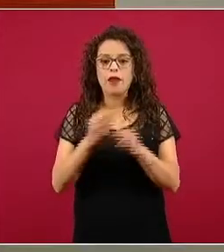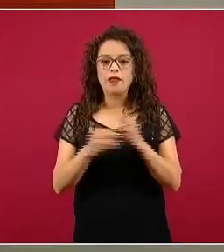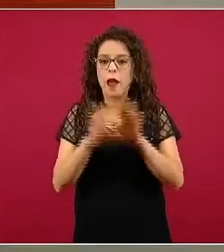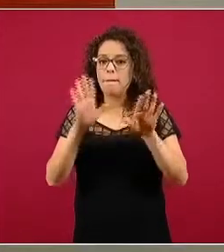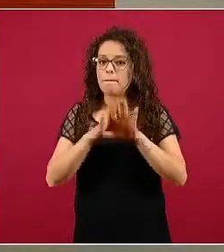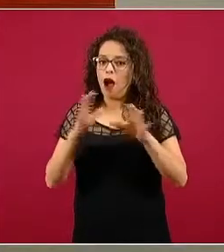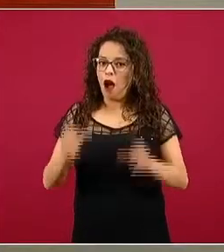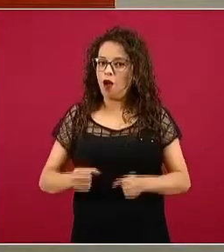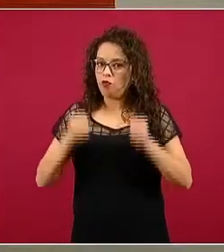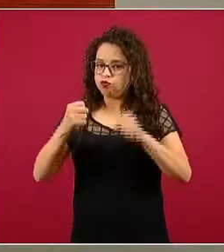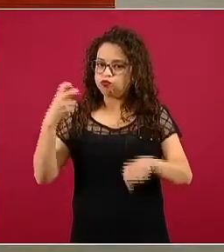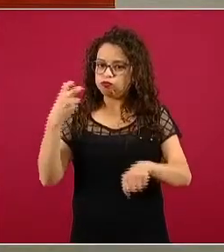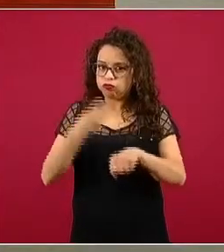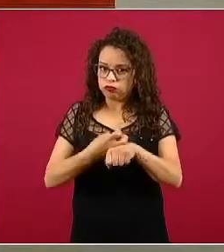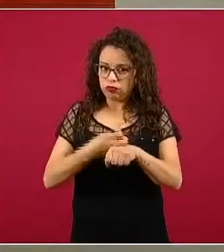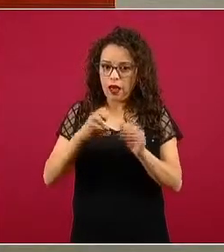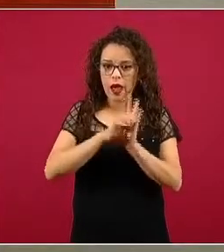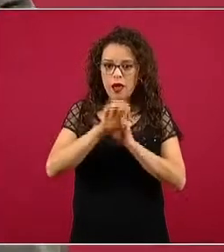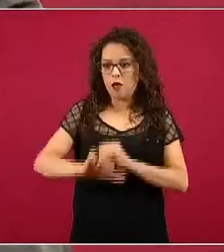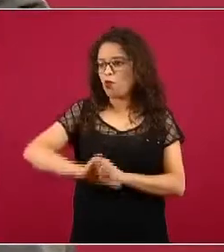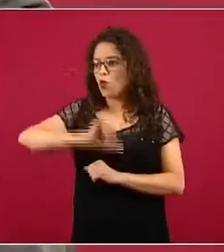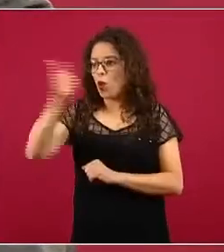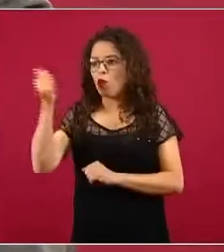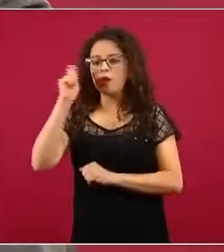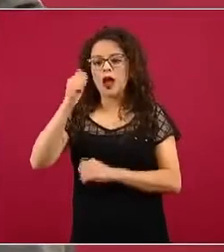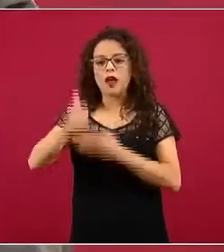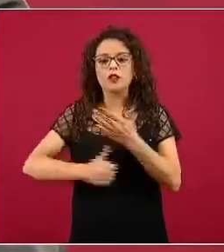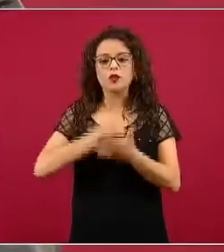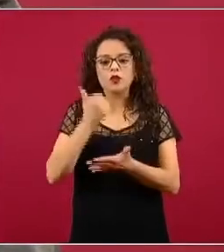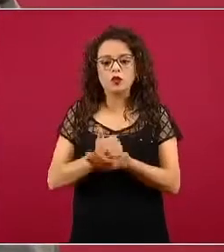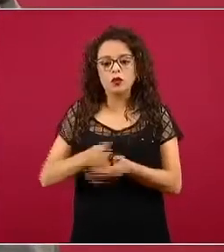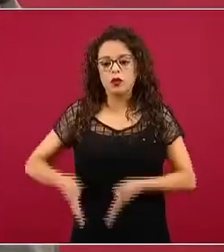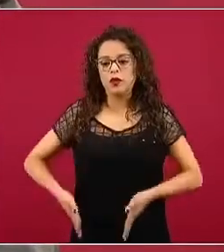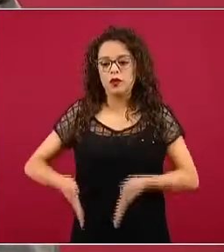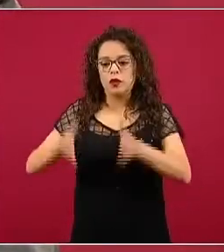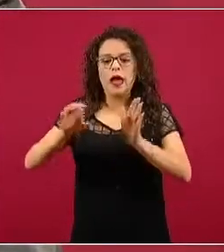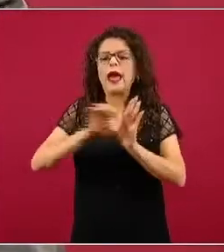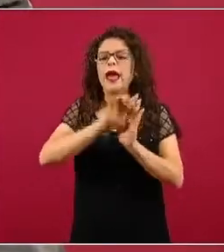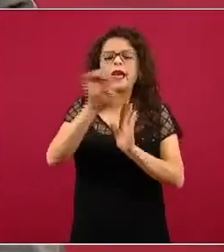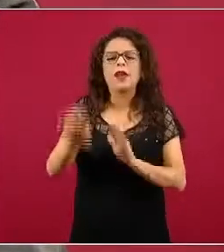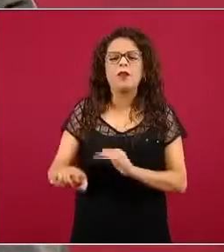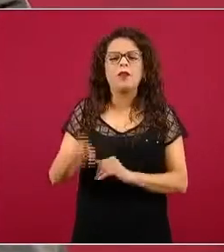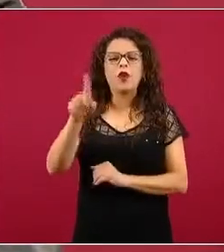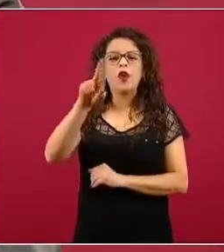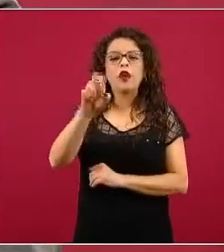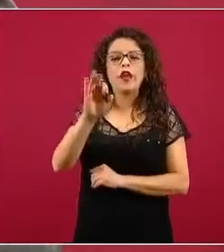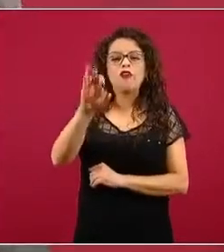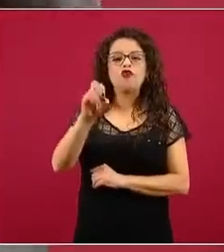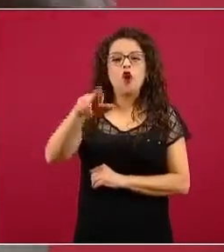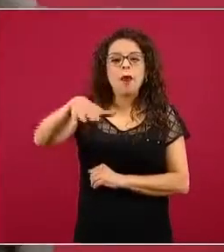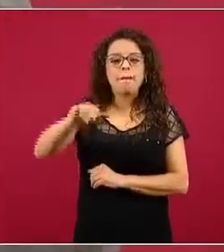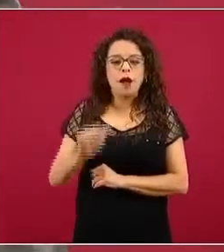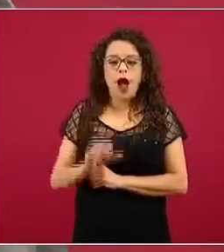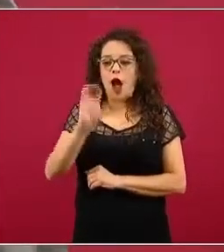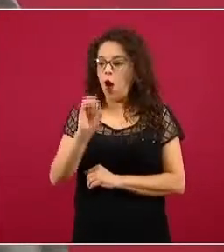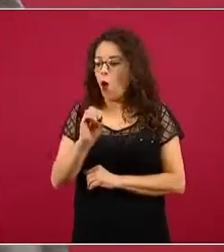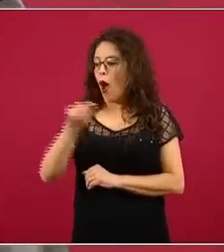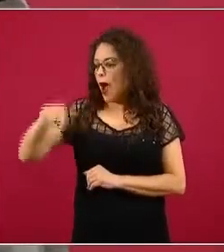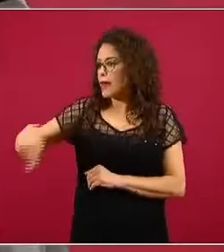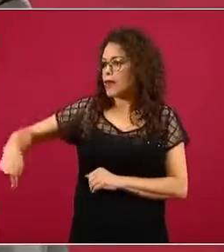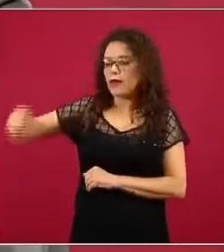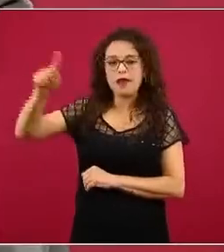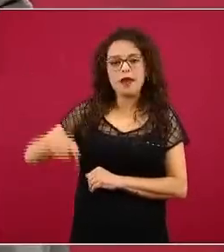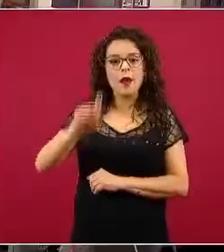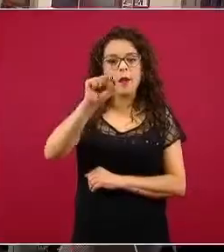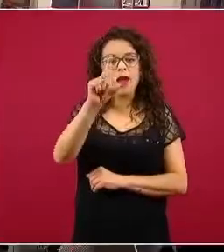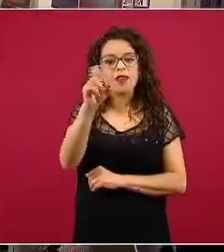los que se usan en la otra infraestructura ciclista en la ciudad, como por darle un ejemplo como el de Reforma, ¿no? O aquí 20 de noviembre.